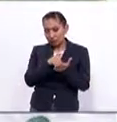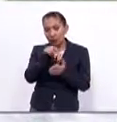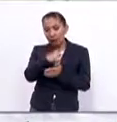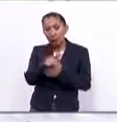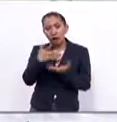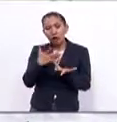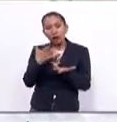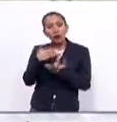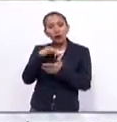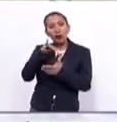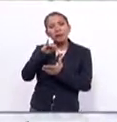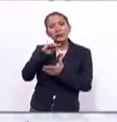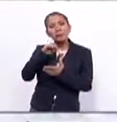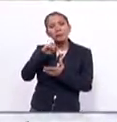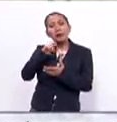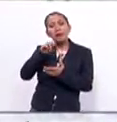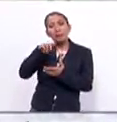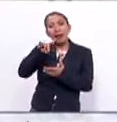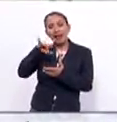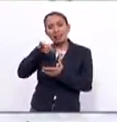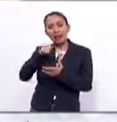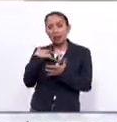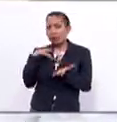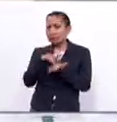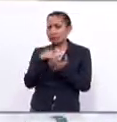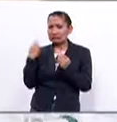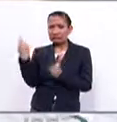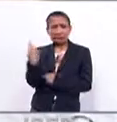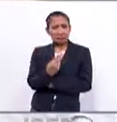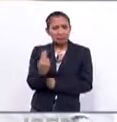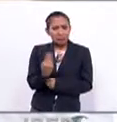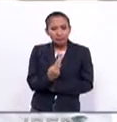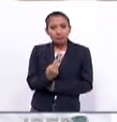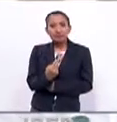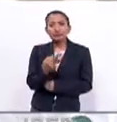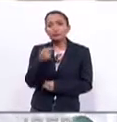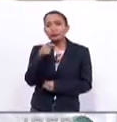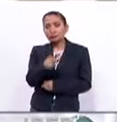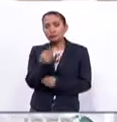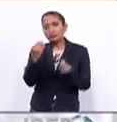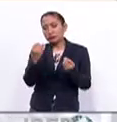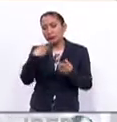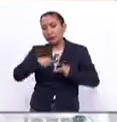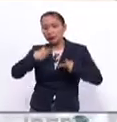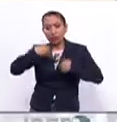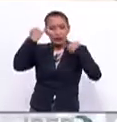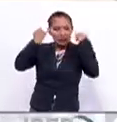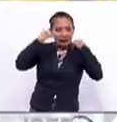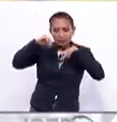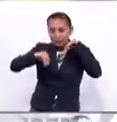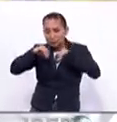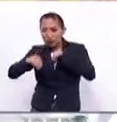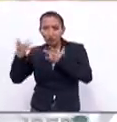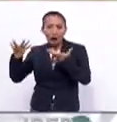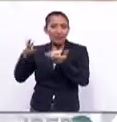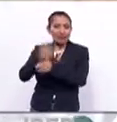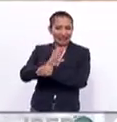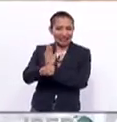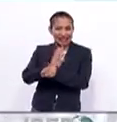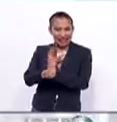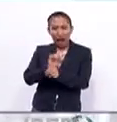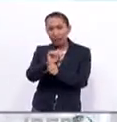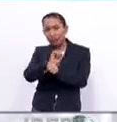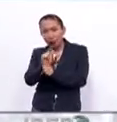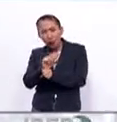en Ibermedia un respaldo imprescindible, ¿no? Y digamos, muchos creadores y productores y